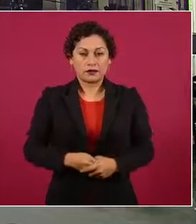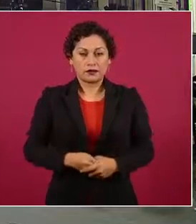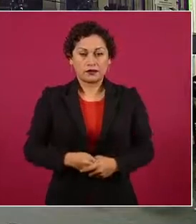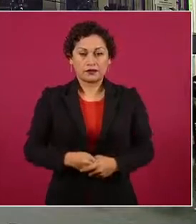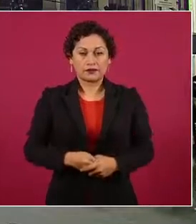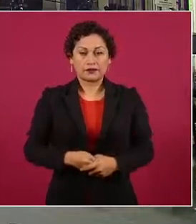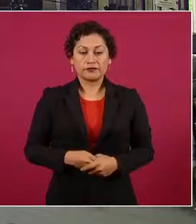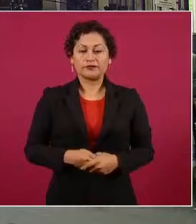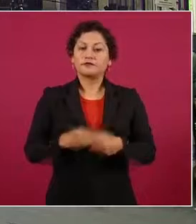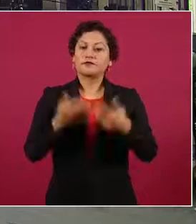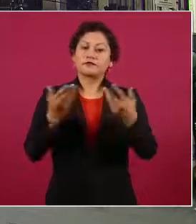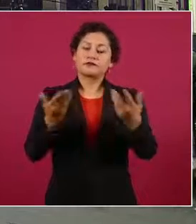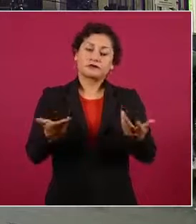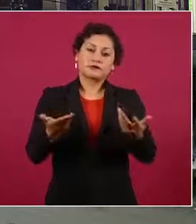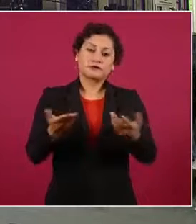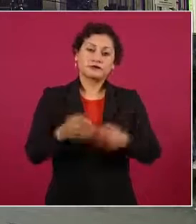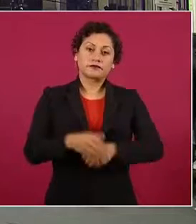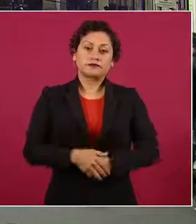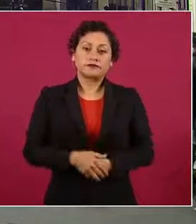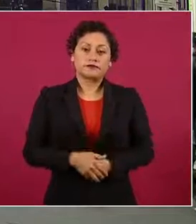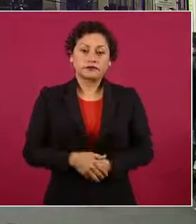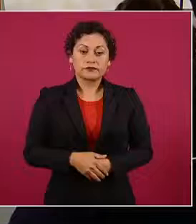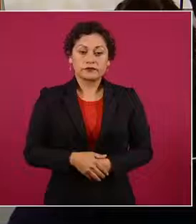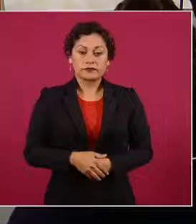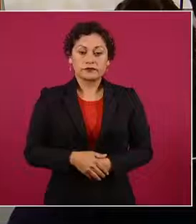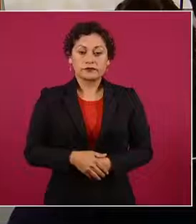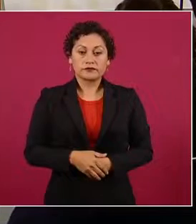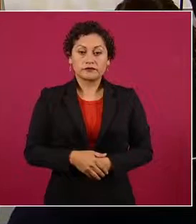Entonces, lo único que se pone son